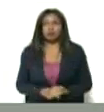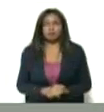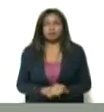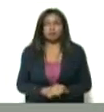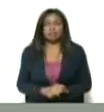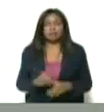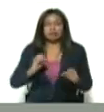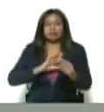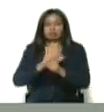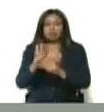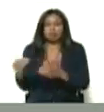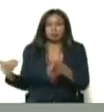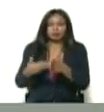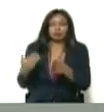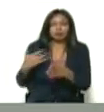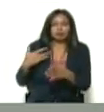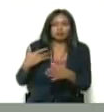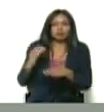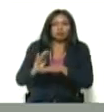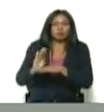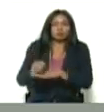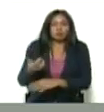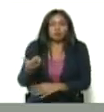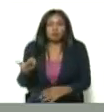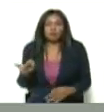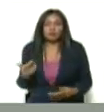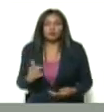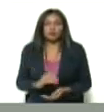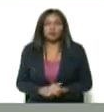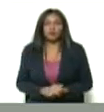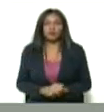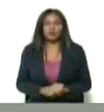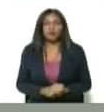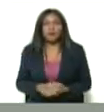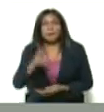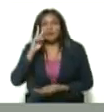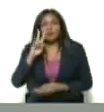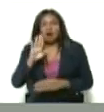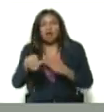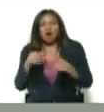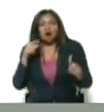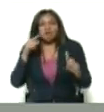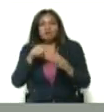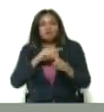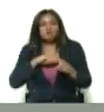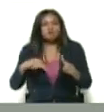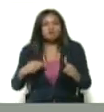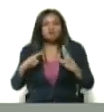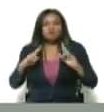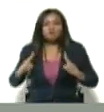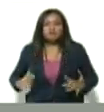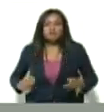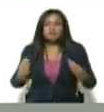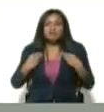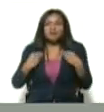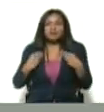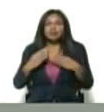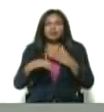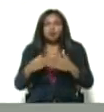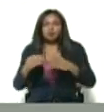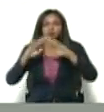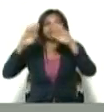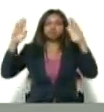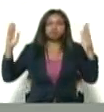COVID-19 genera no pocas reflexiones desde el punto de vista de hacia dónde estaba llevando el ser humano la vida en el